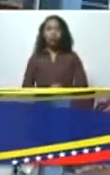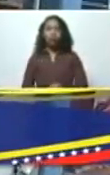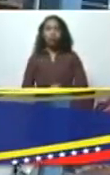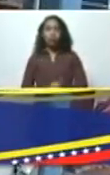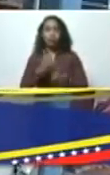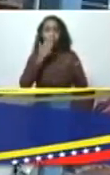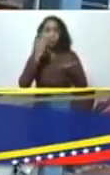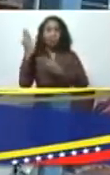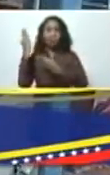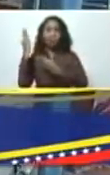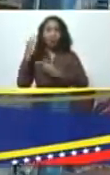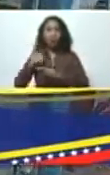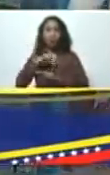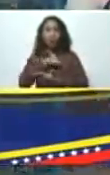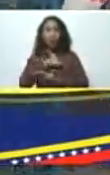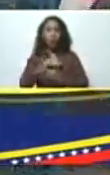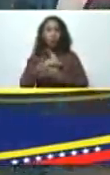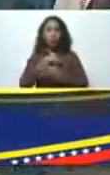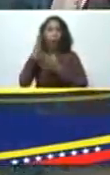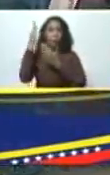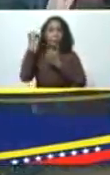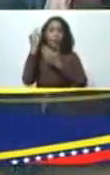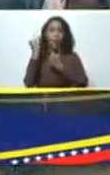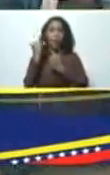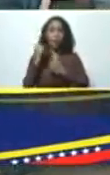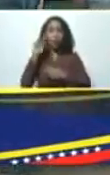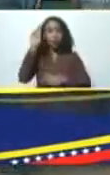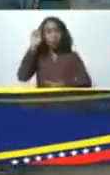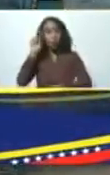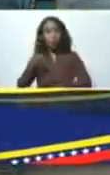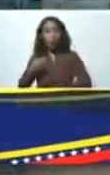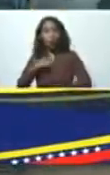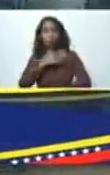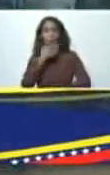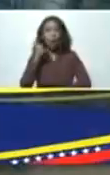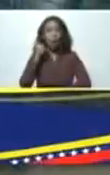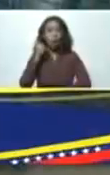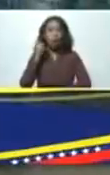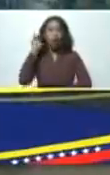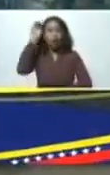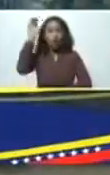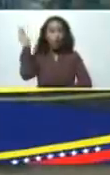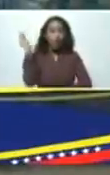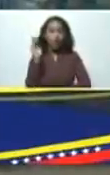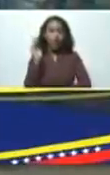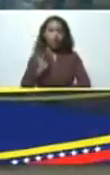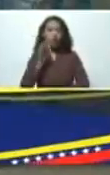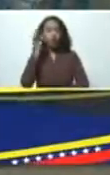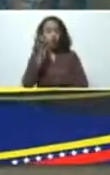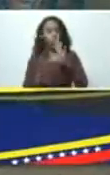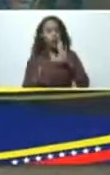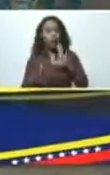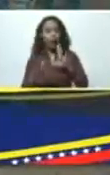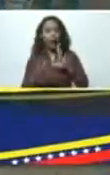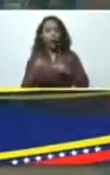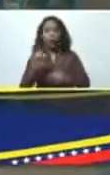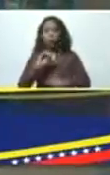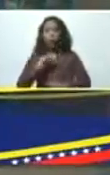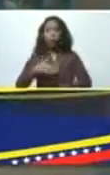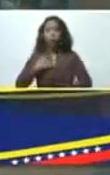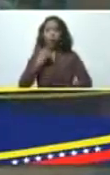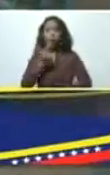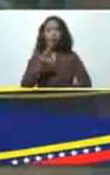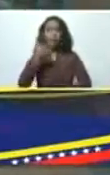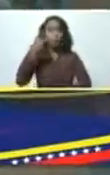aquí estamos esperanzados cada día más, como yo digo, que lo mejor está por venir, y que es innegable que esta